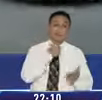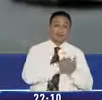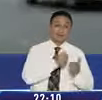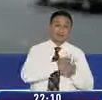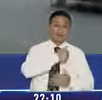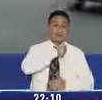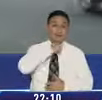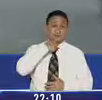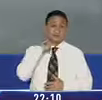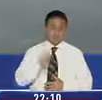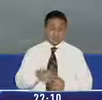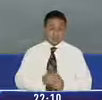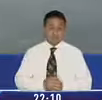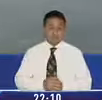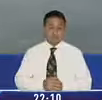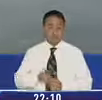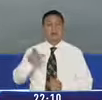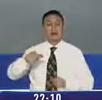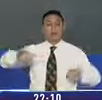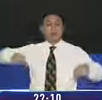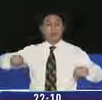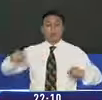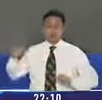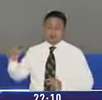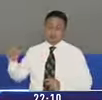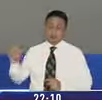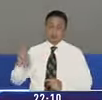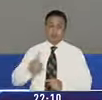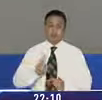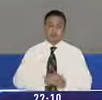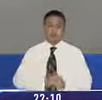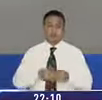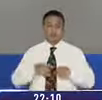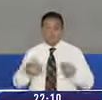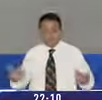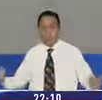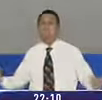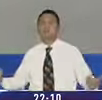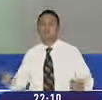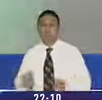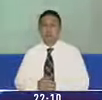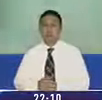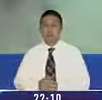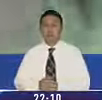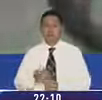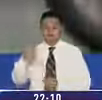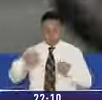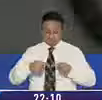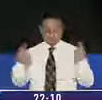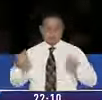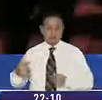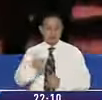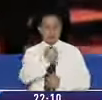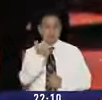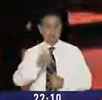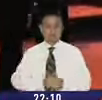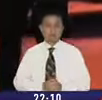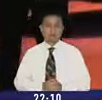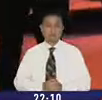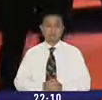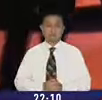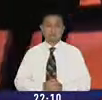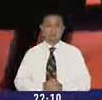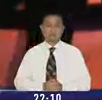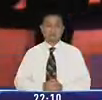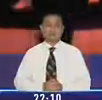unos tipos en una moto se le acercaron, nos discutieron y el man salió a enfrentarlo. Es lo que sale a discutir, a él le pegan el tiro. De acuerdo a la